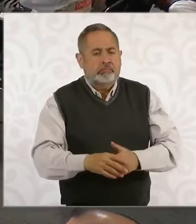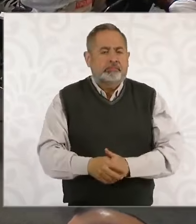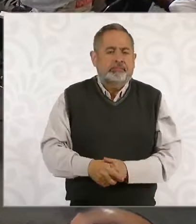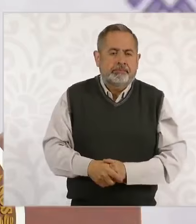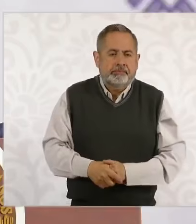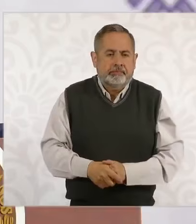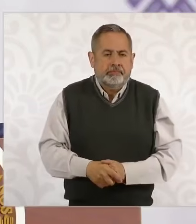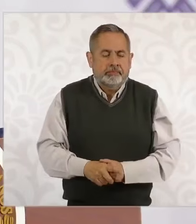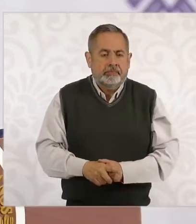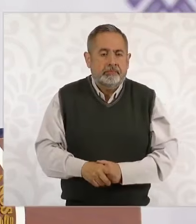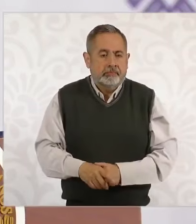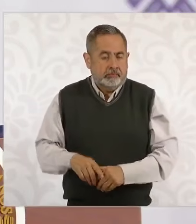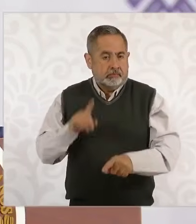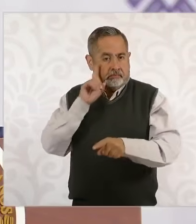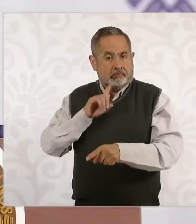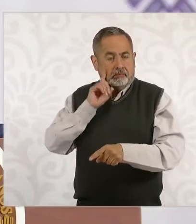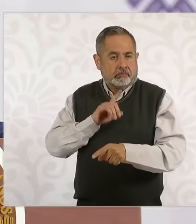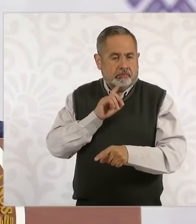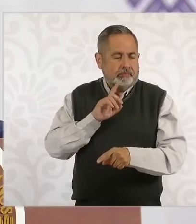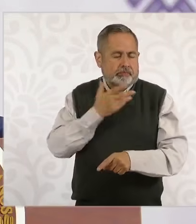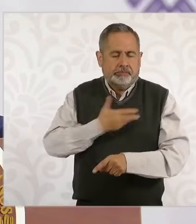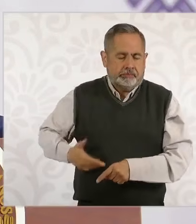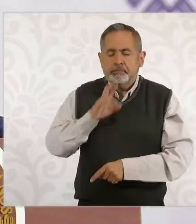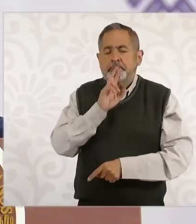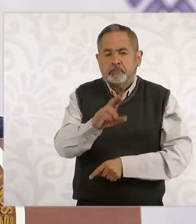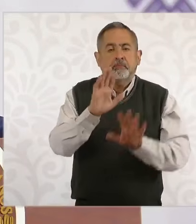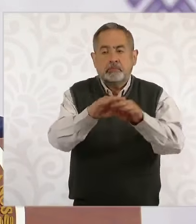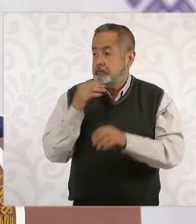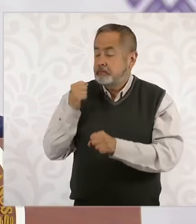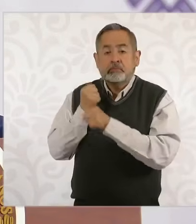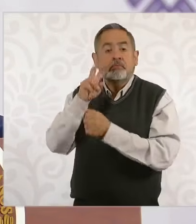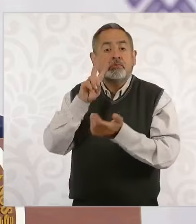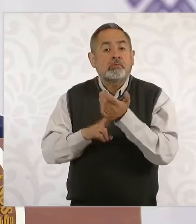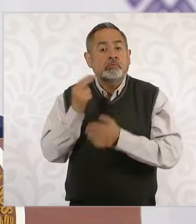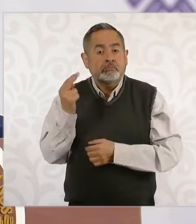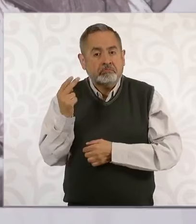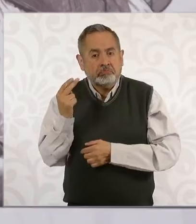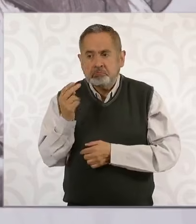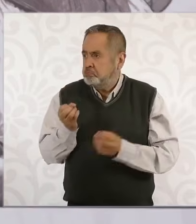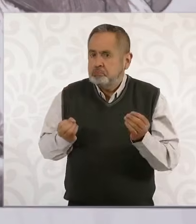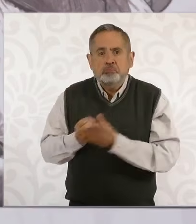El resultado de 2025 es mucho mejor de lo que se esperaba, mucho mejor.